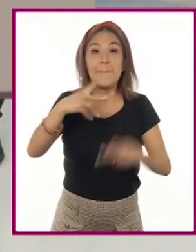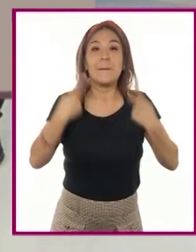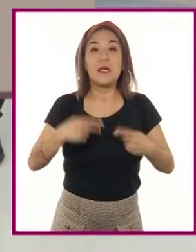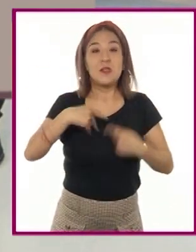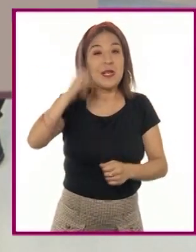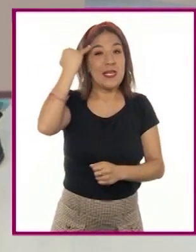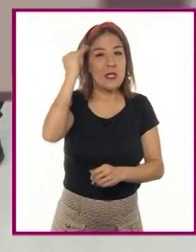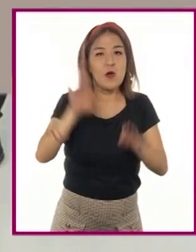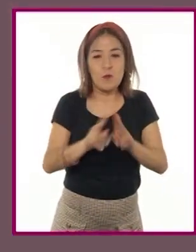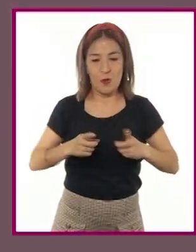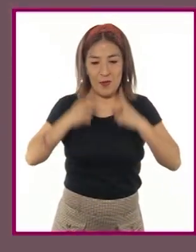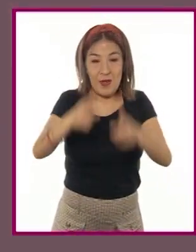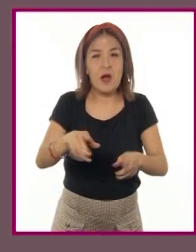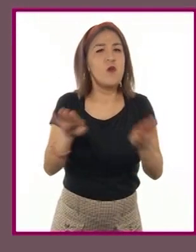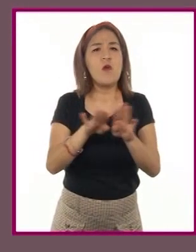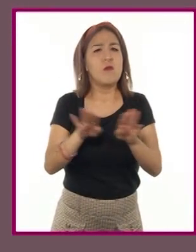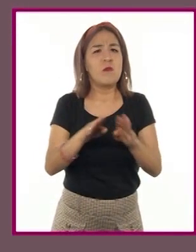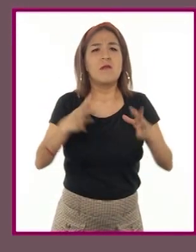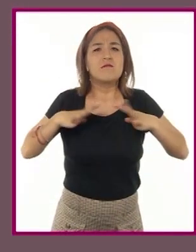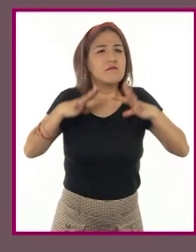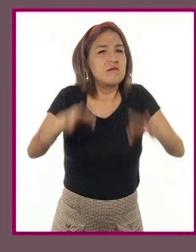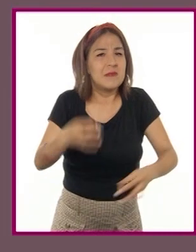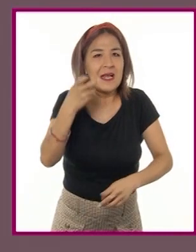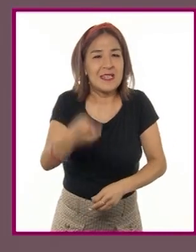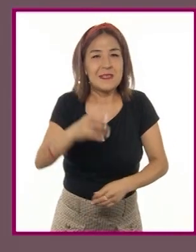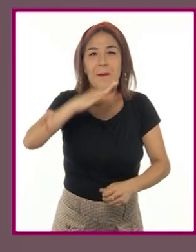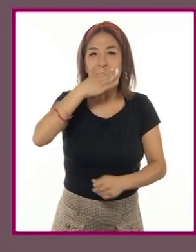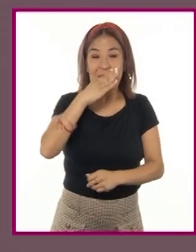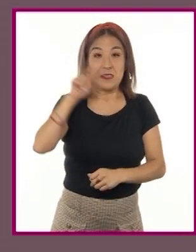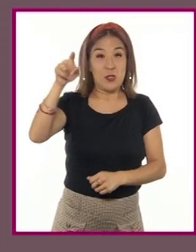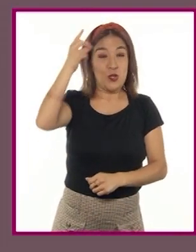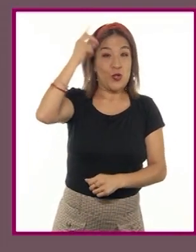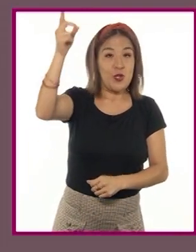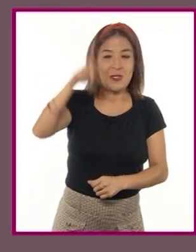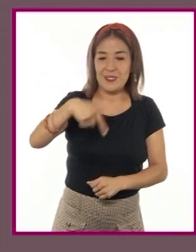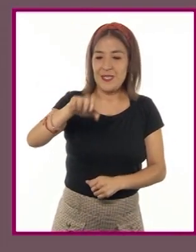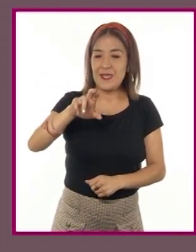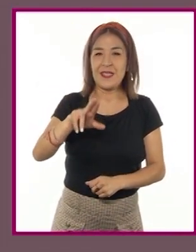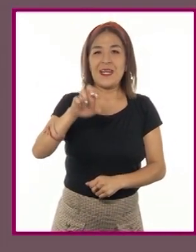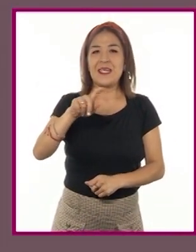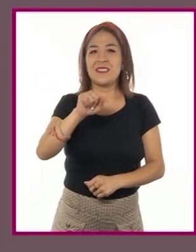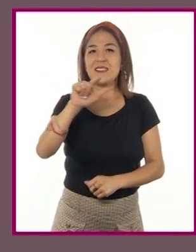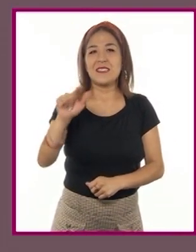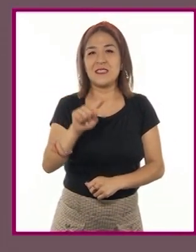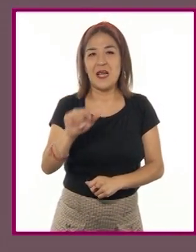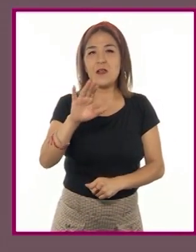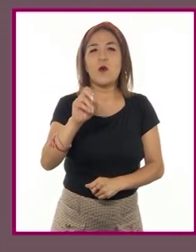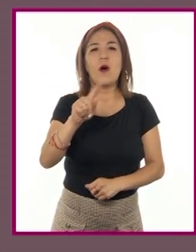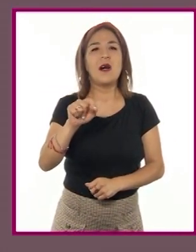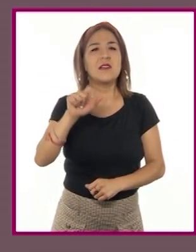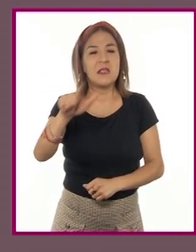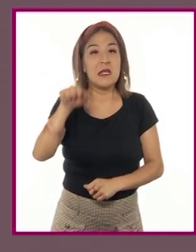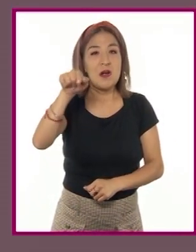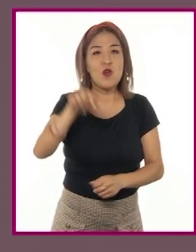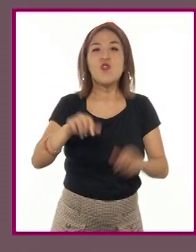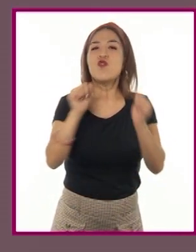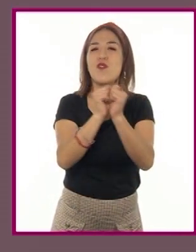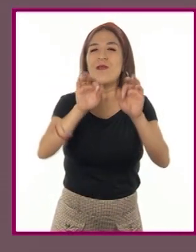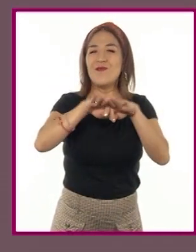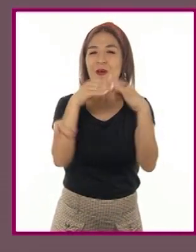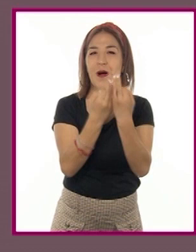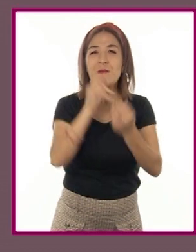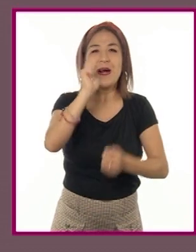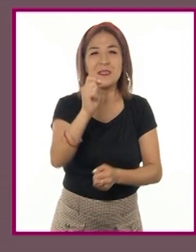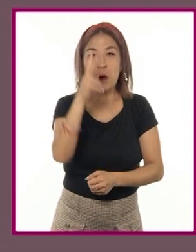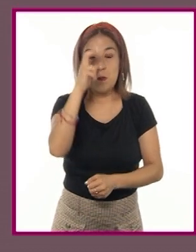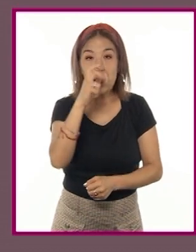al origen del maíz. El dios Quetzalcóatl, formado en hormiga, fue el encargado de obtenerlo para llevarlo a